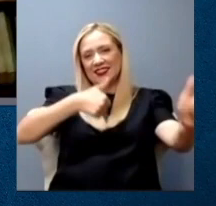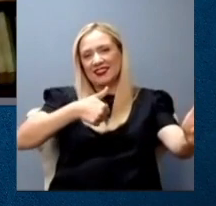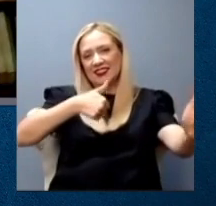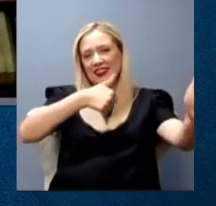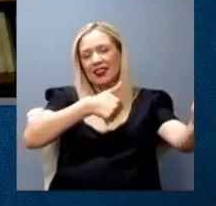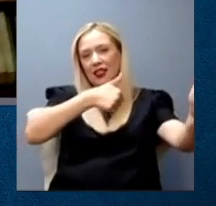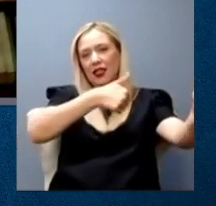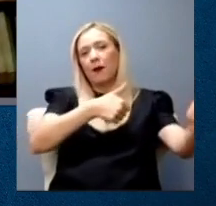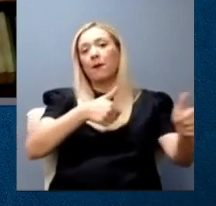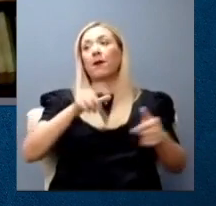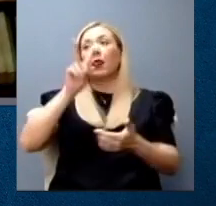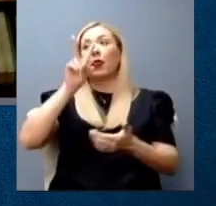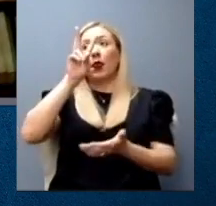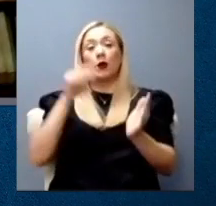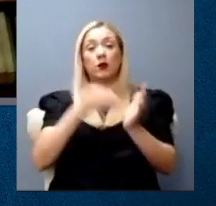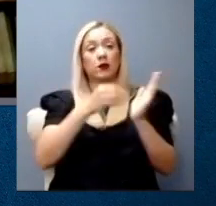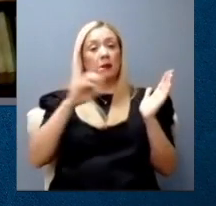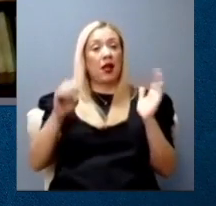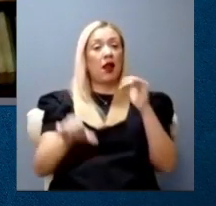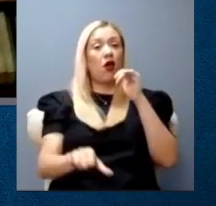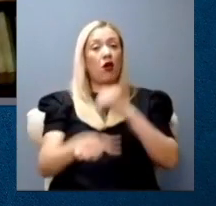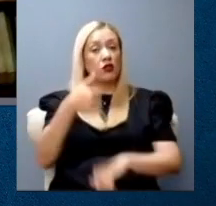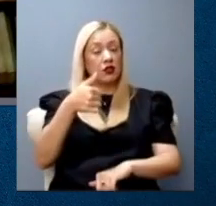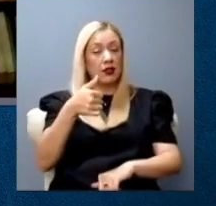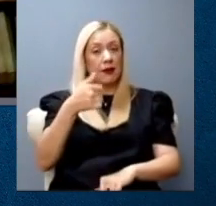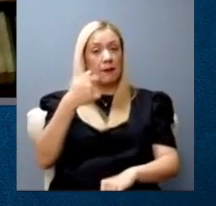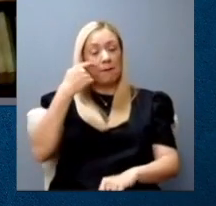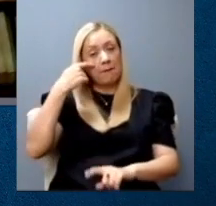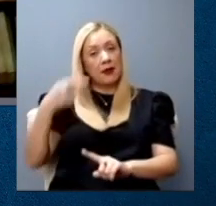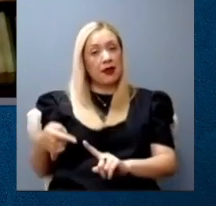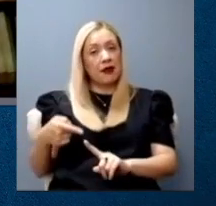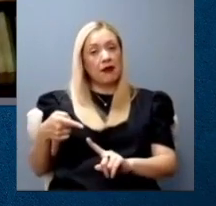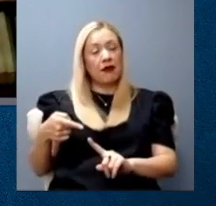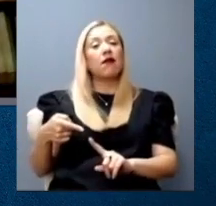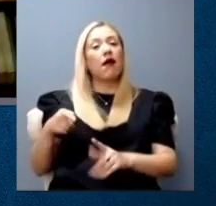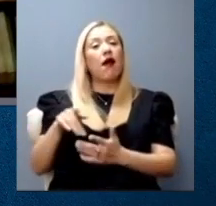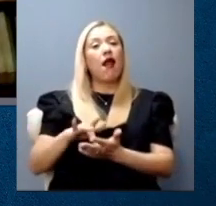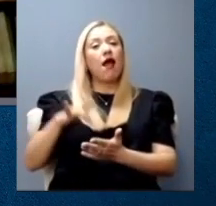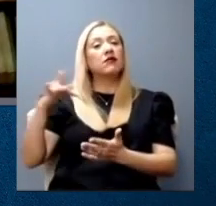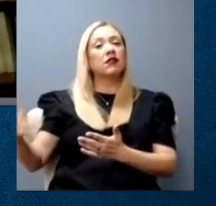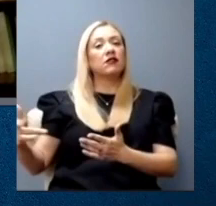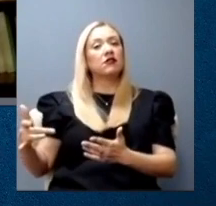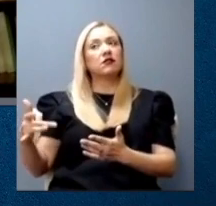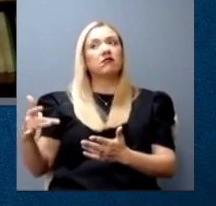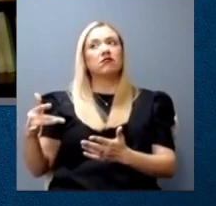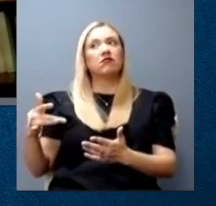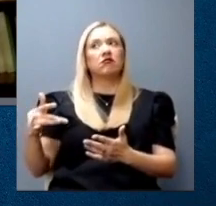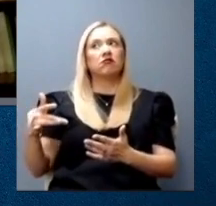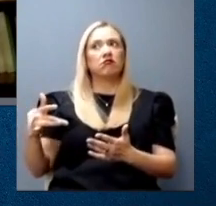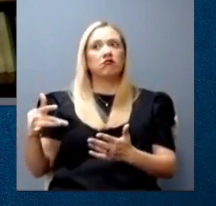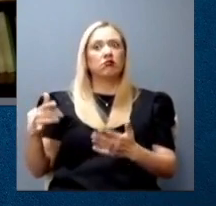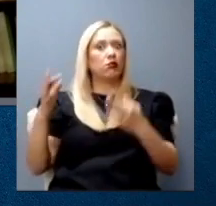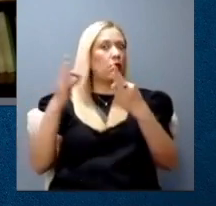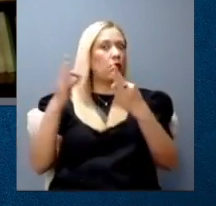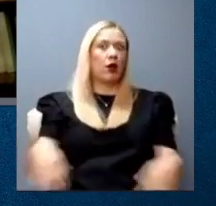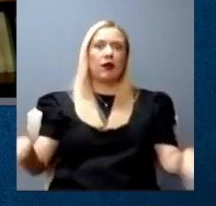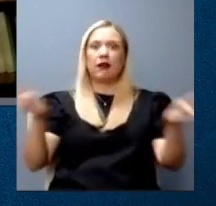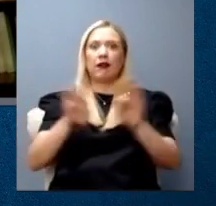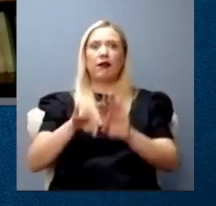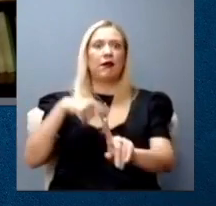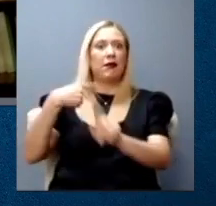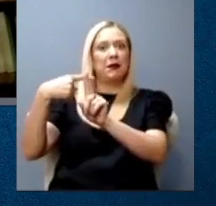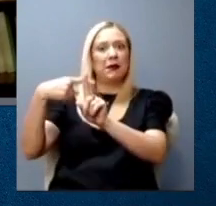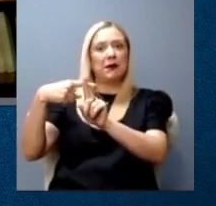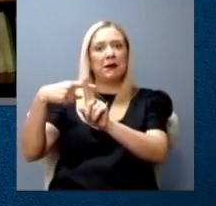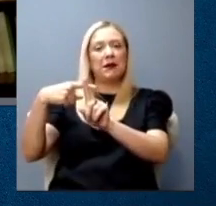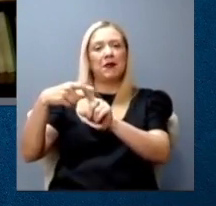de 2011 sí ha catapultado de una manera favorable